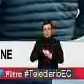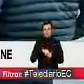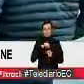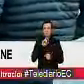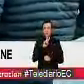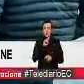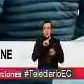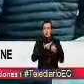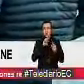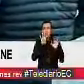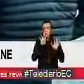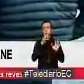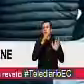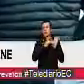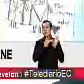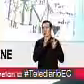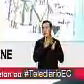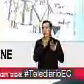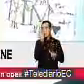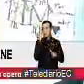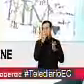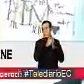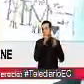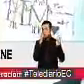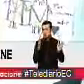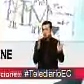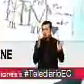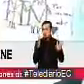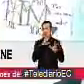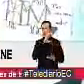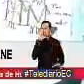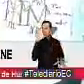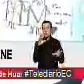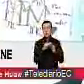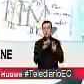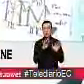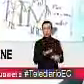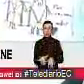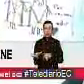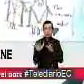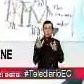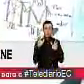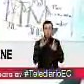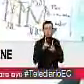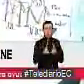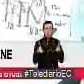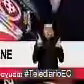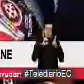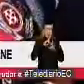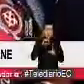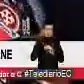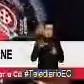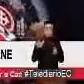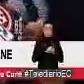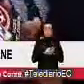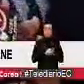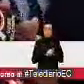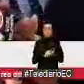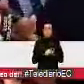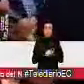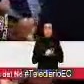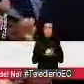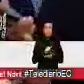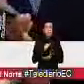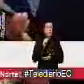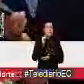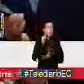el 2 y 9 de abril pasado y borraron del sistema informático los resultados numéricos. La doctora Huacha, que es la